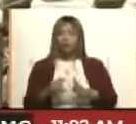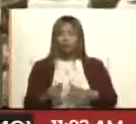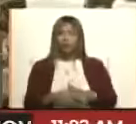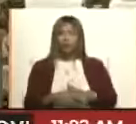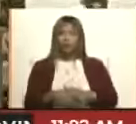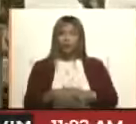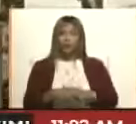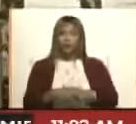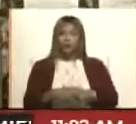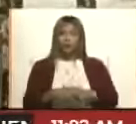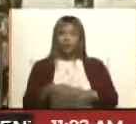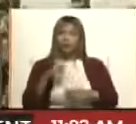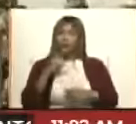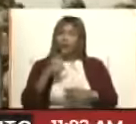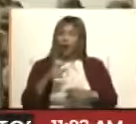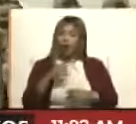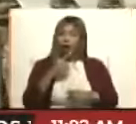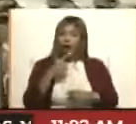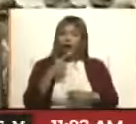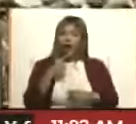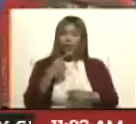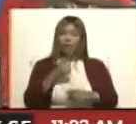que critican